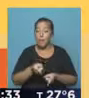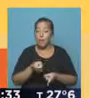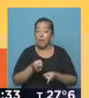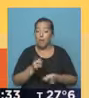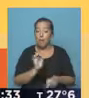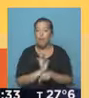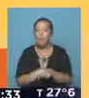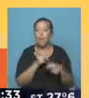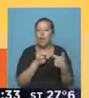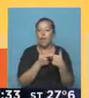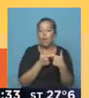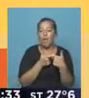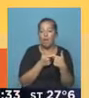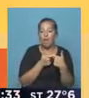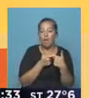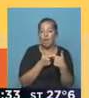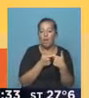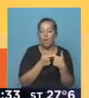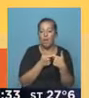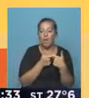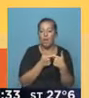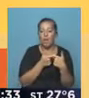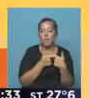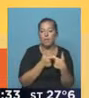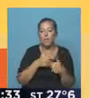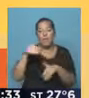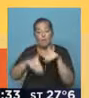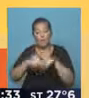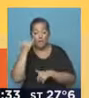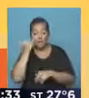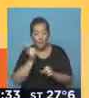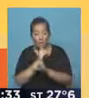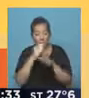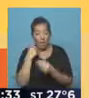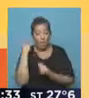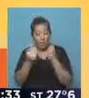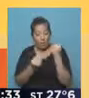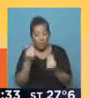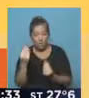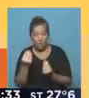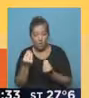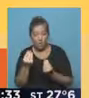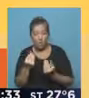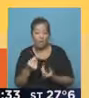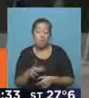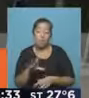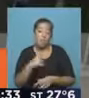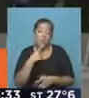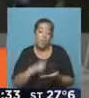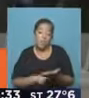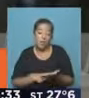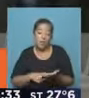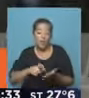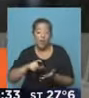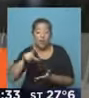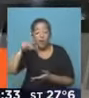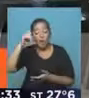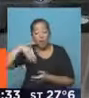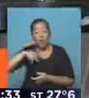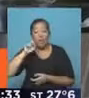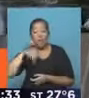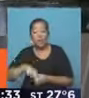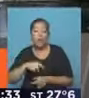asociar esto a la elección y en la cual claramente los candidatos han tomado posición obviamente lenin moreno a favor